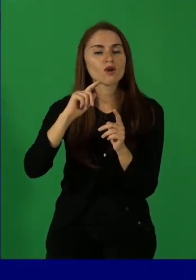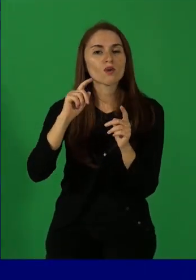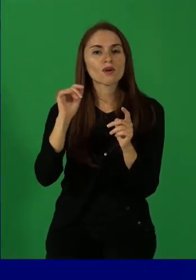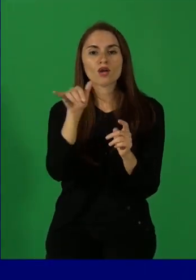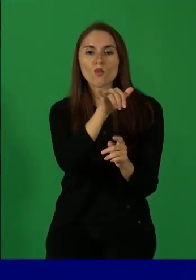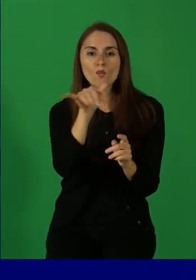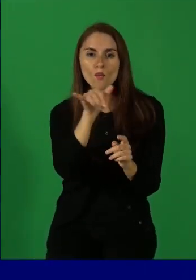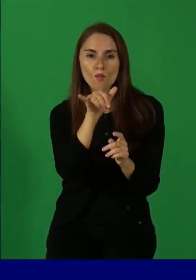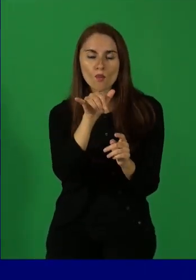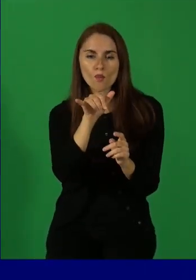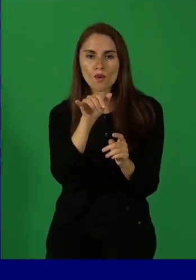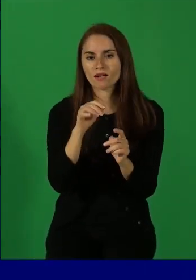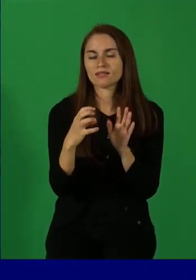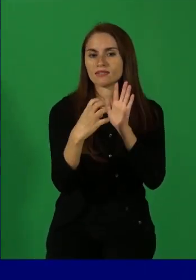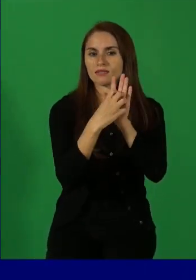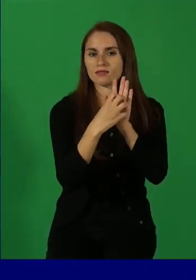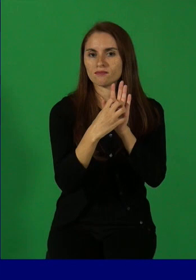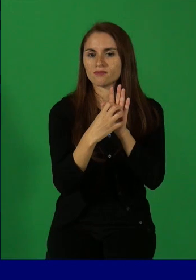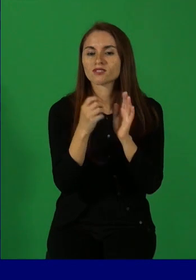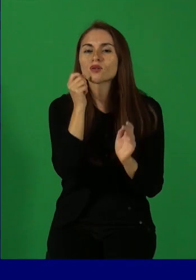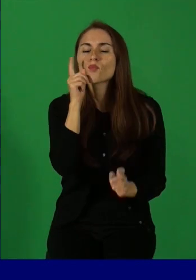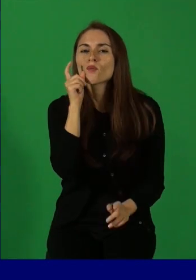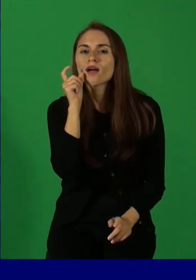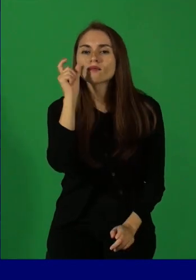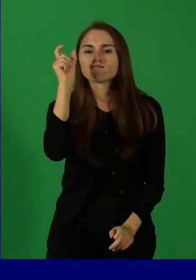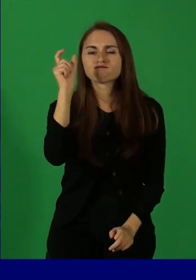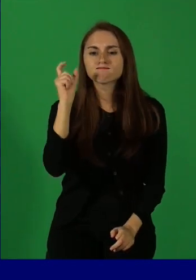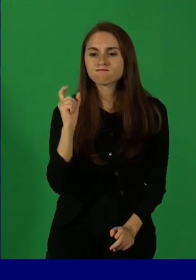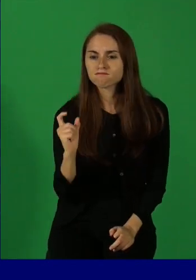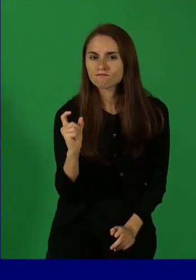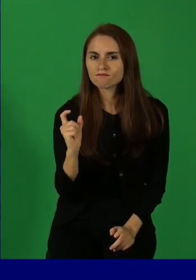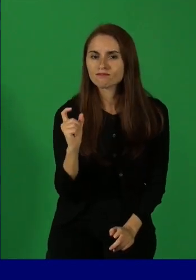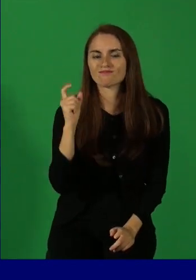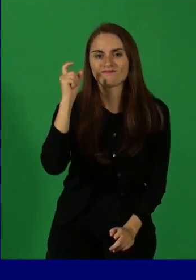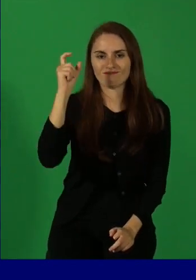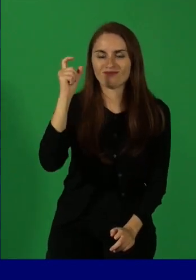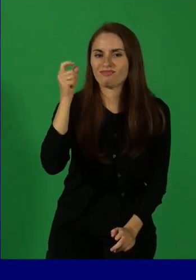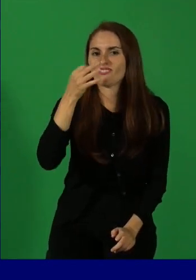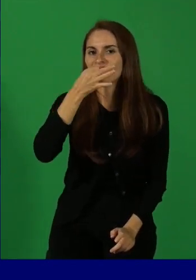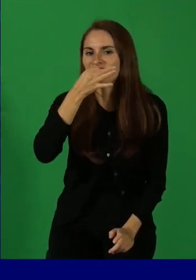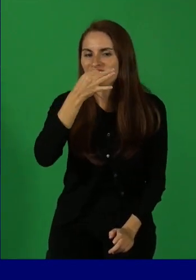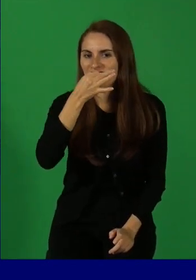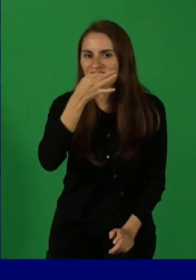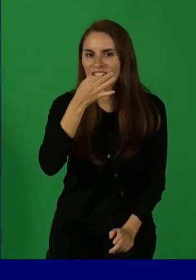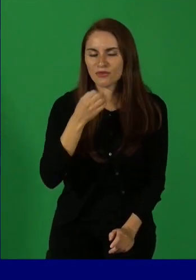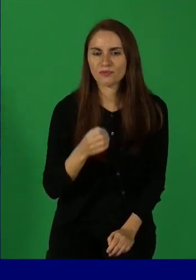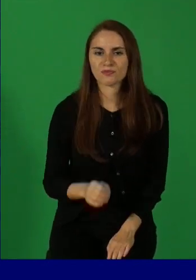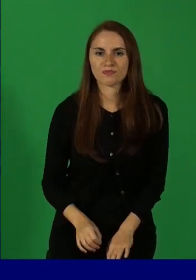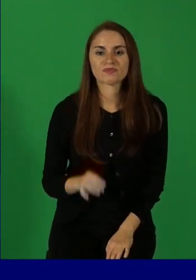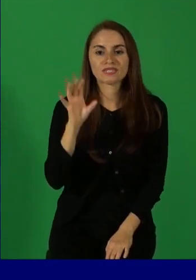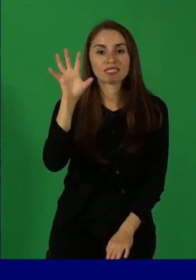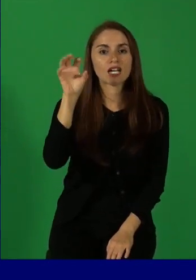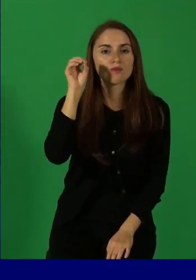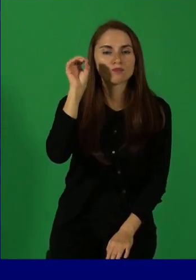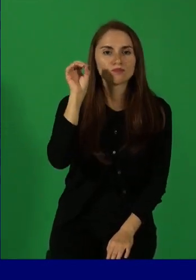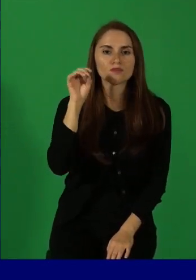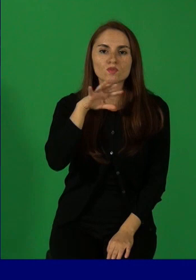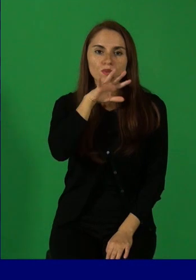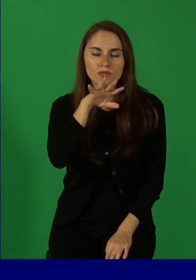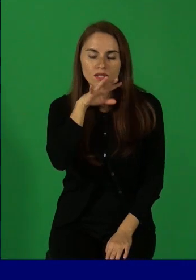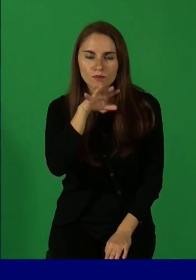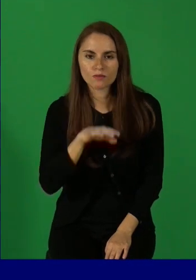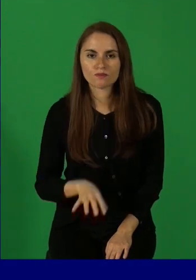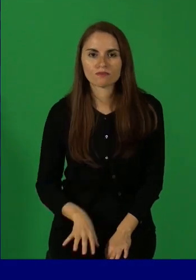que debieses de ocupar? Justamente tenemos que ocupar la ficha verde, tenemos que ocupar muy bien la ficha